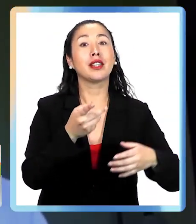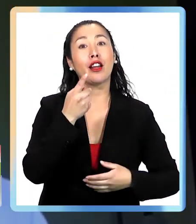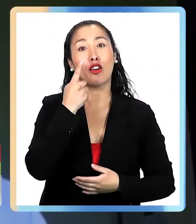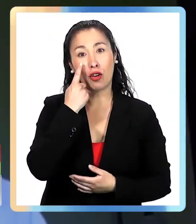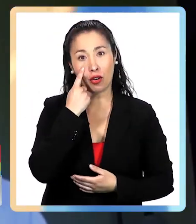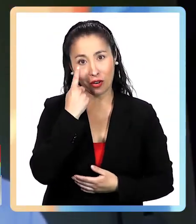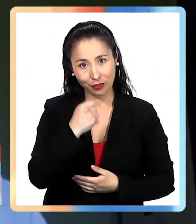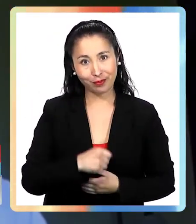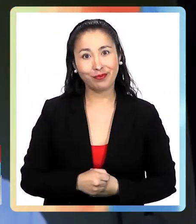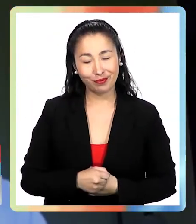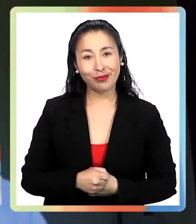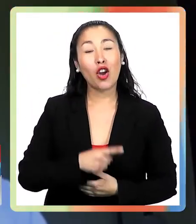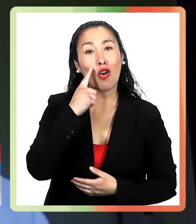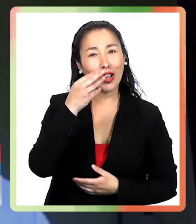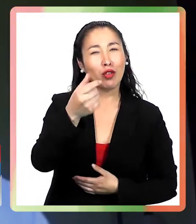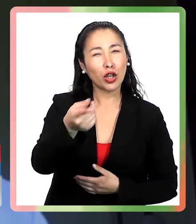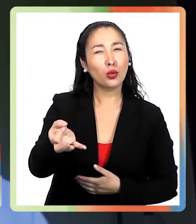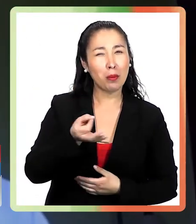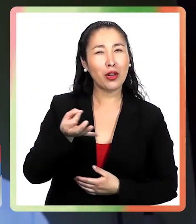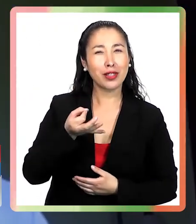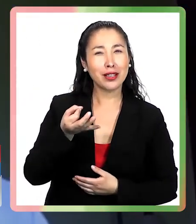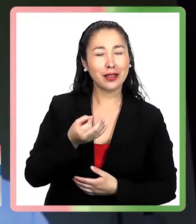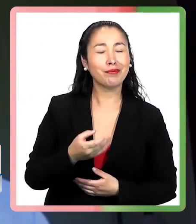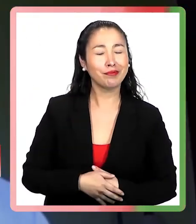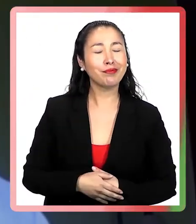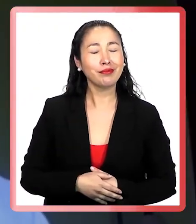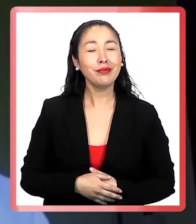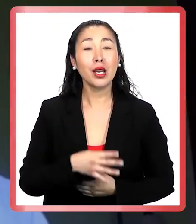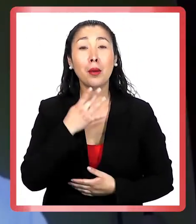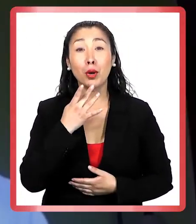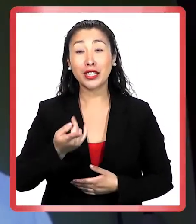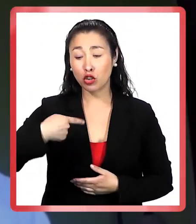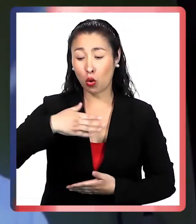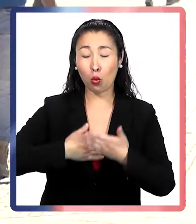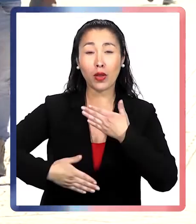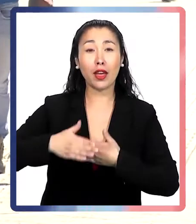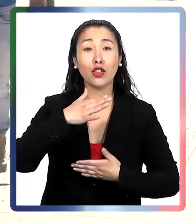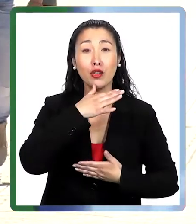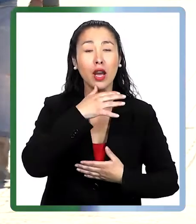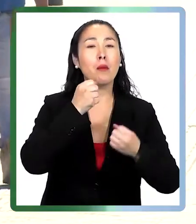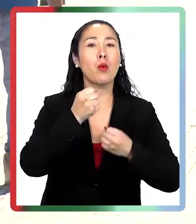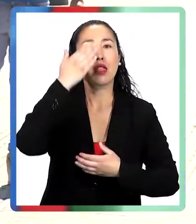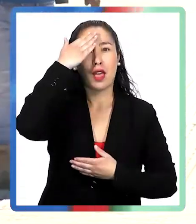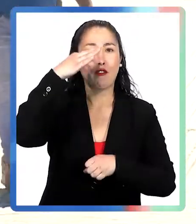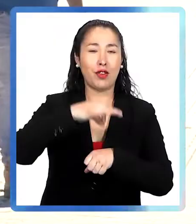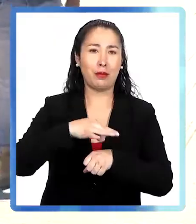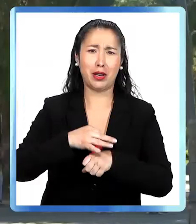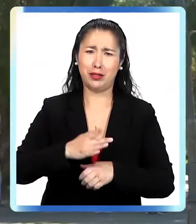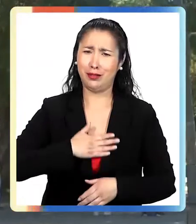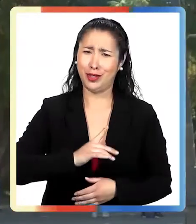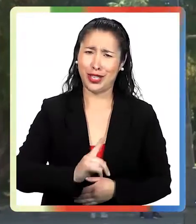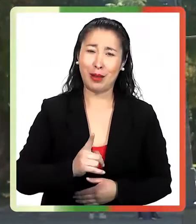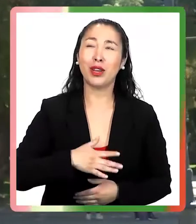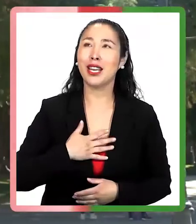rojo, qué bueno que tú lo estés expresando para tus auditores porque si no nos cuidamos, nos podemos enfermar y no queremos,